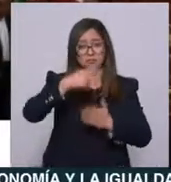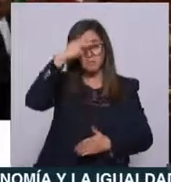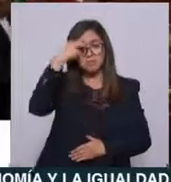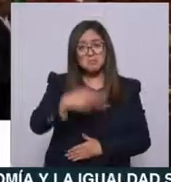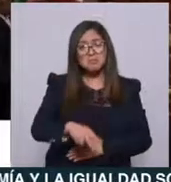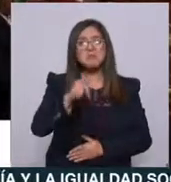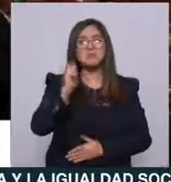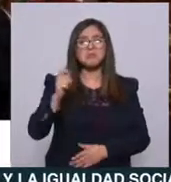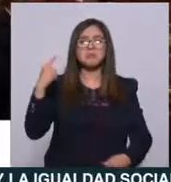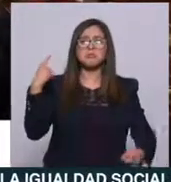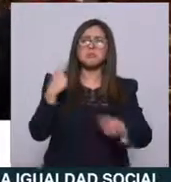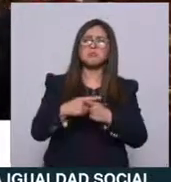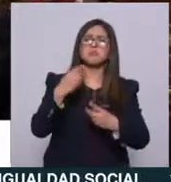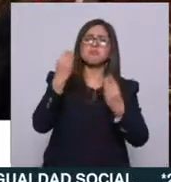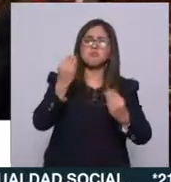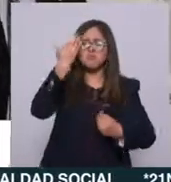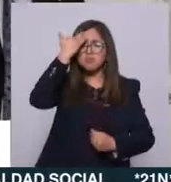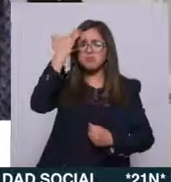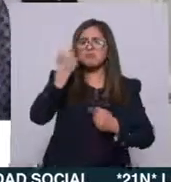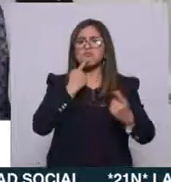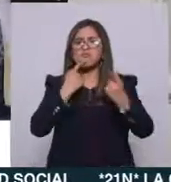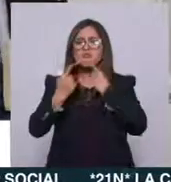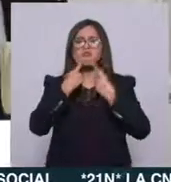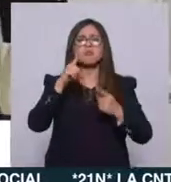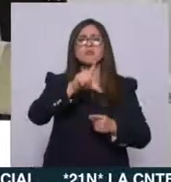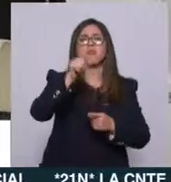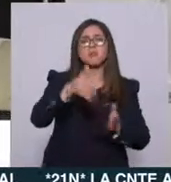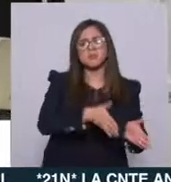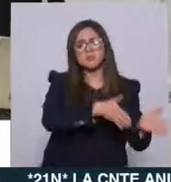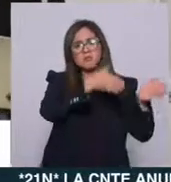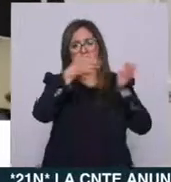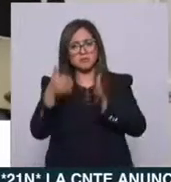una larga discusión y que deba posponerse para una ocasión